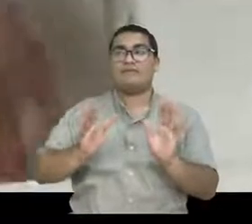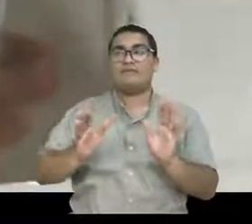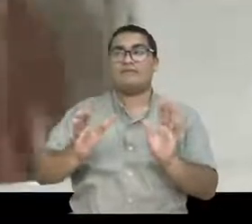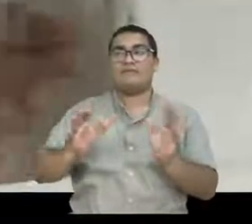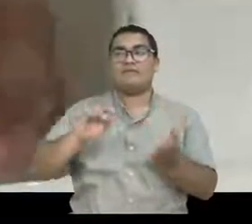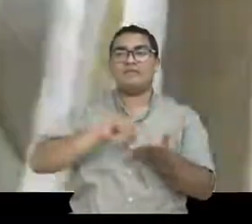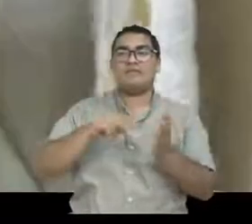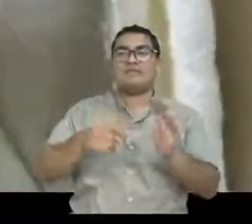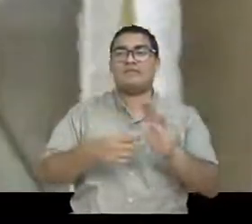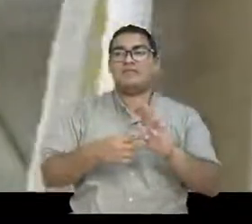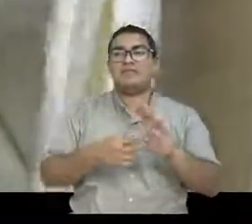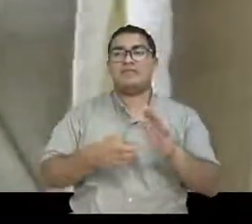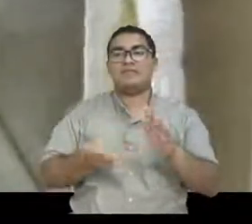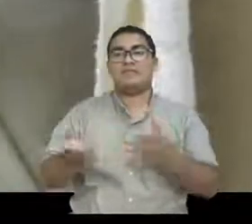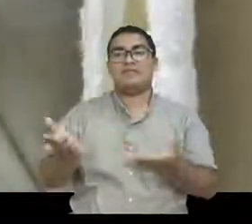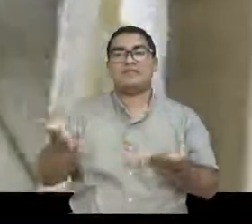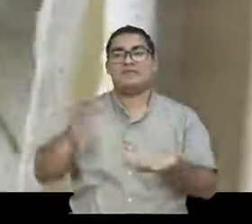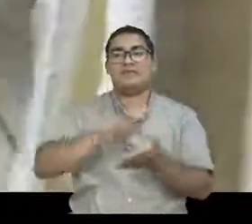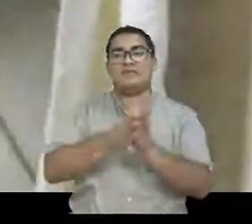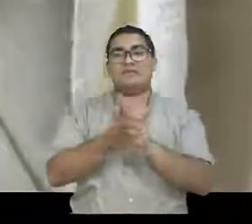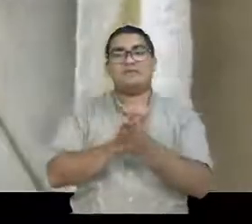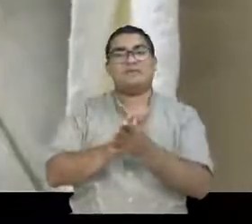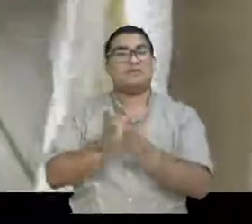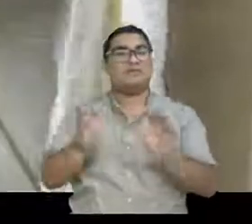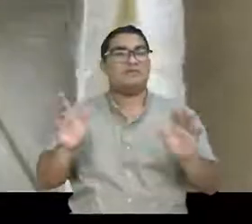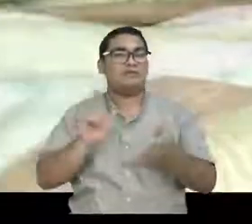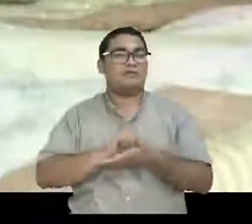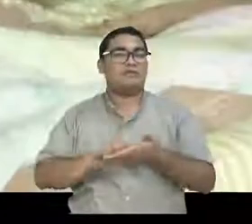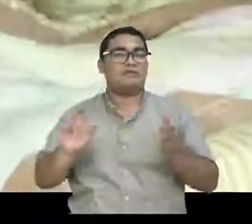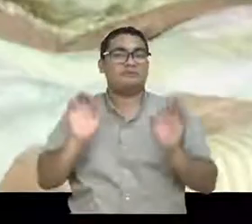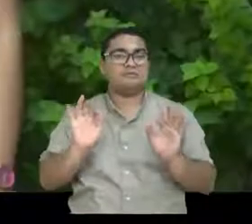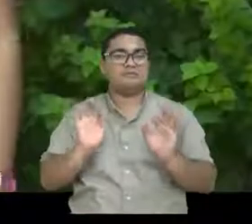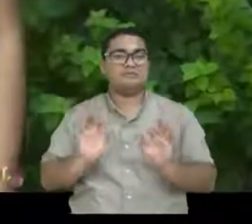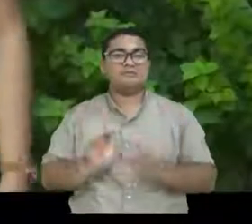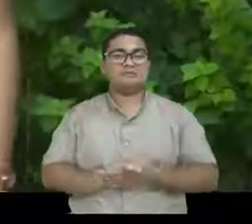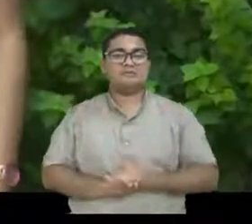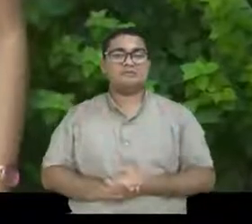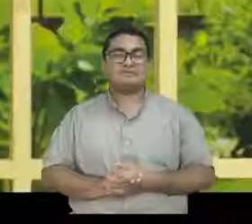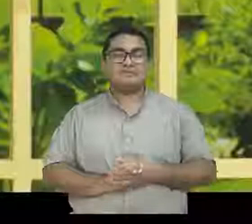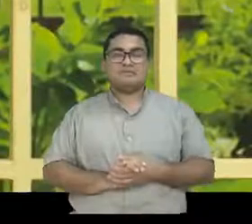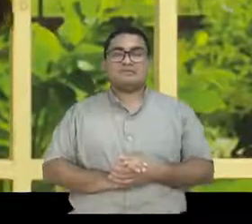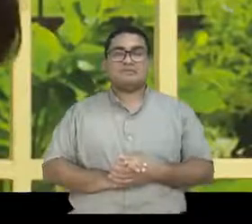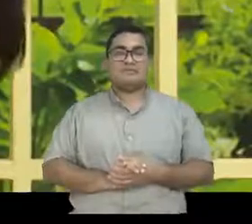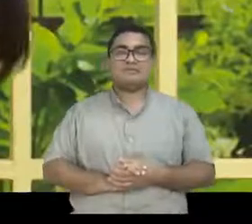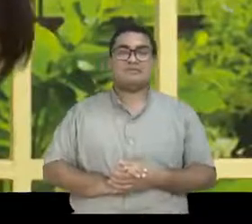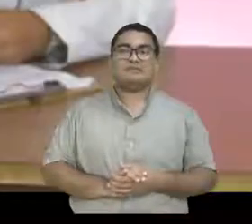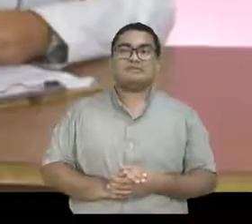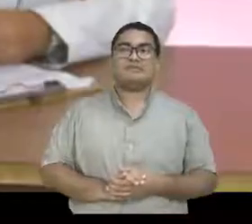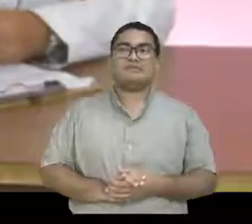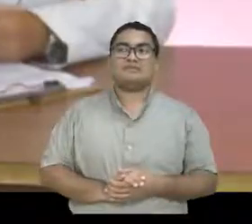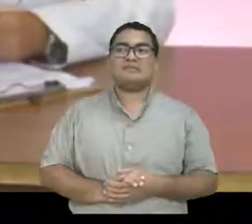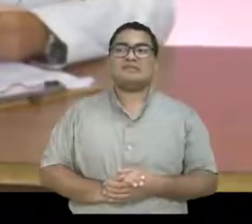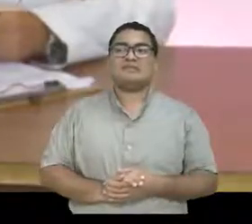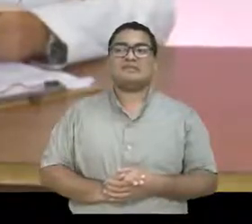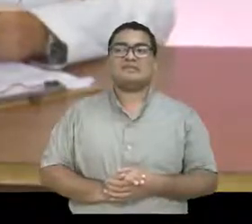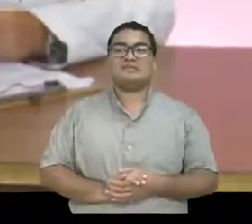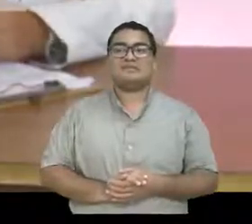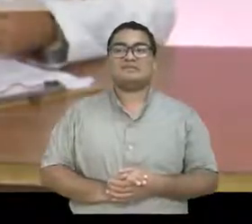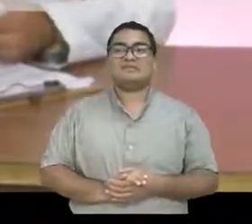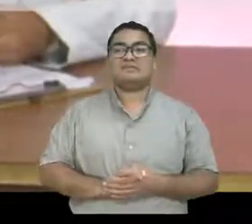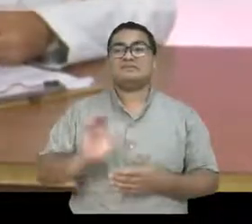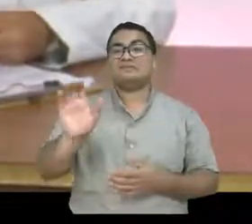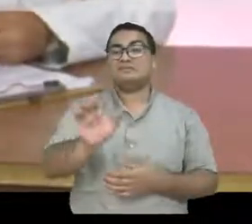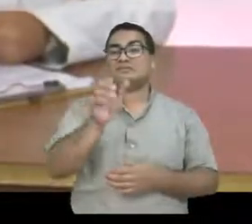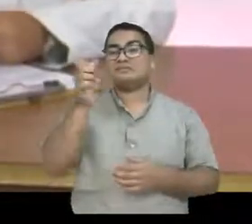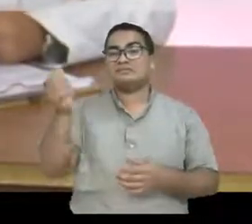la misma a ambos lados, y así más bien estamos creando la contaminación cruzada, que le llamamos. Bien. Otra cosa,